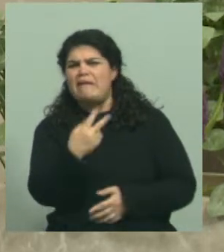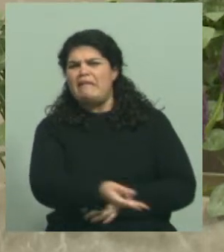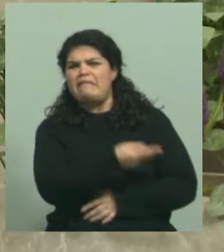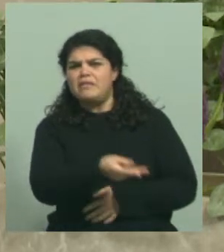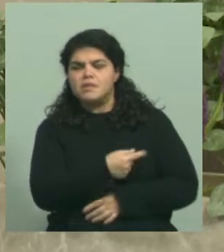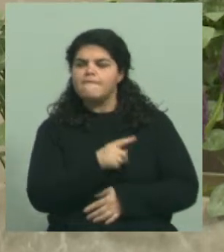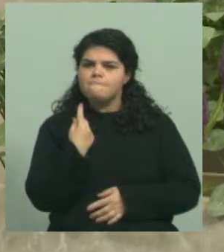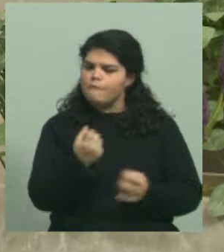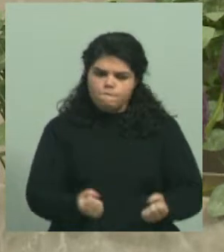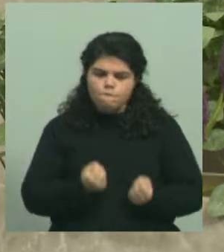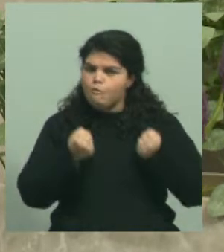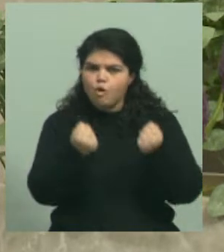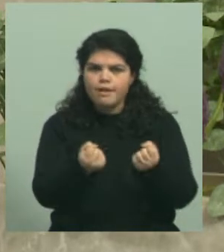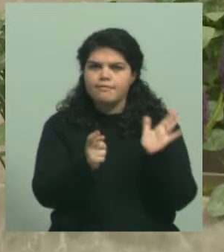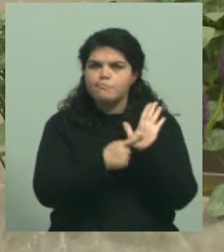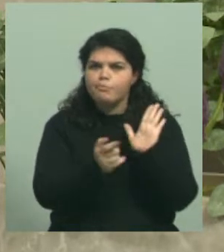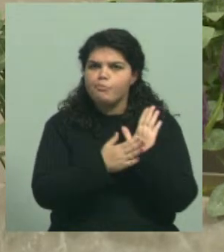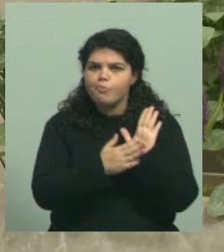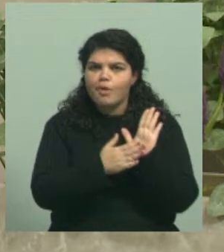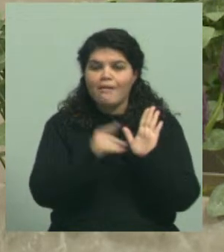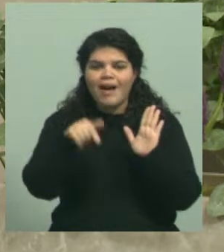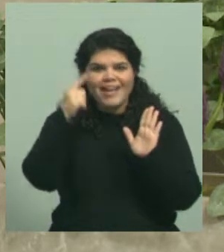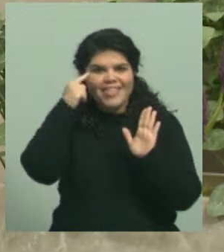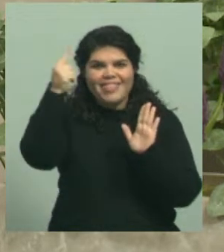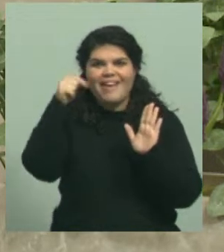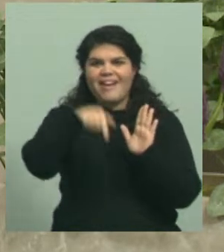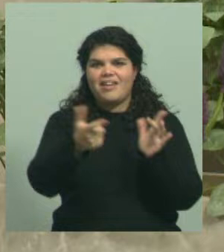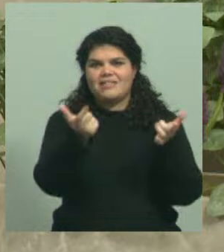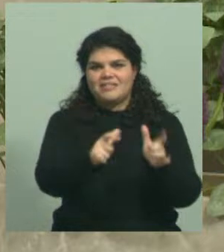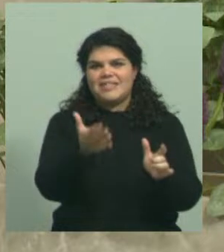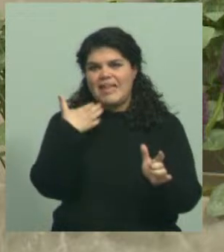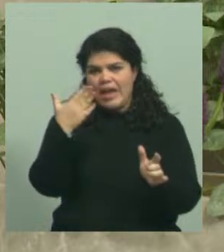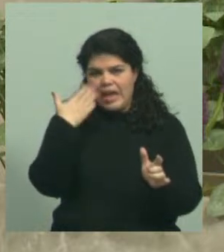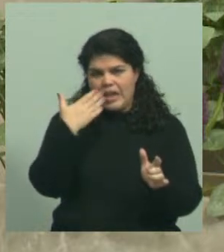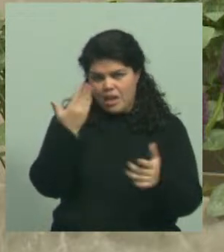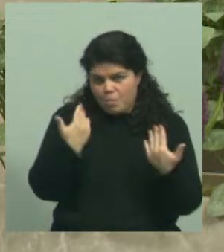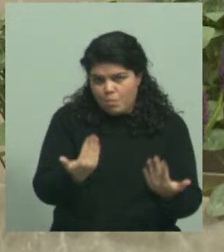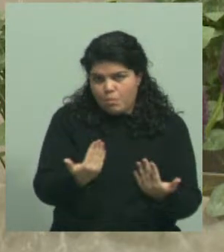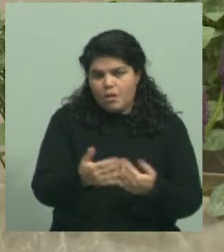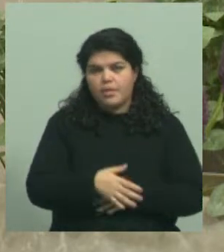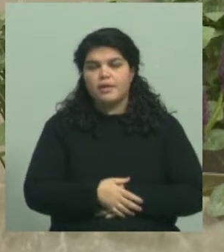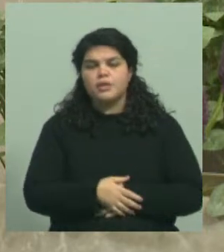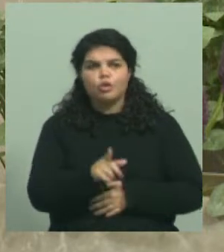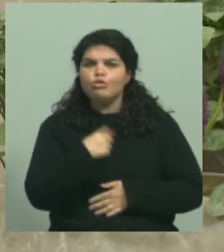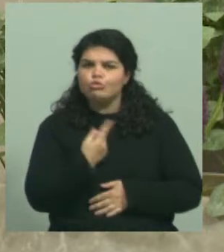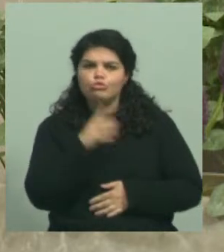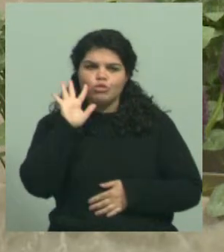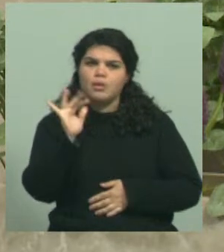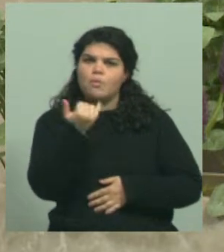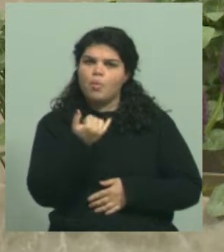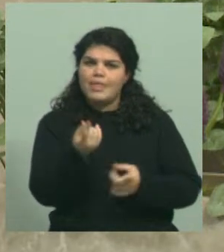motivaciones, ¿no? Por un lado, nos pareció necesario, un lugar